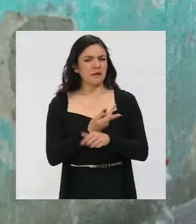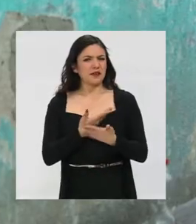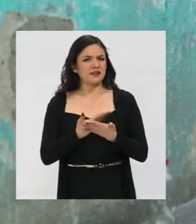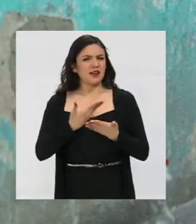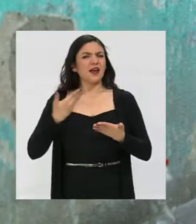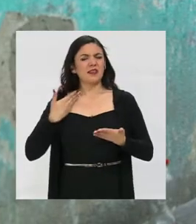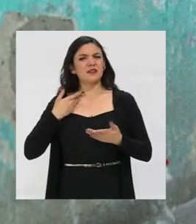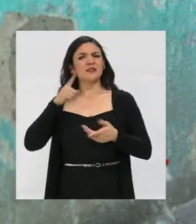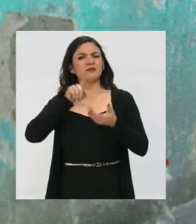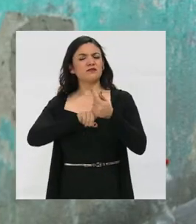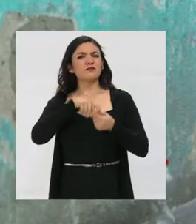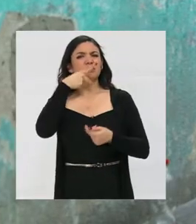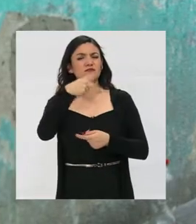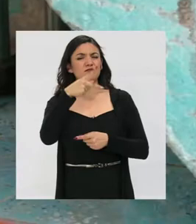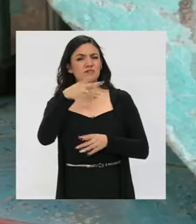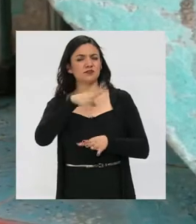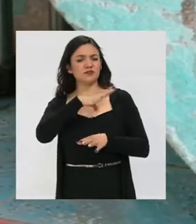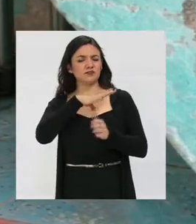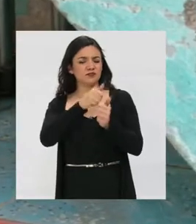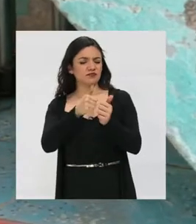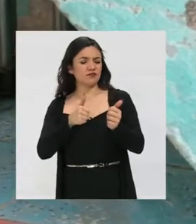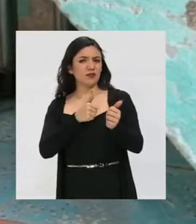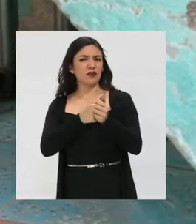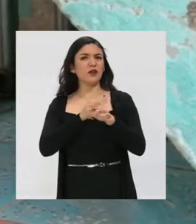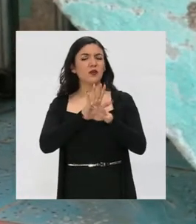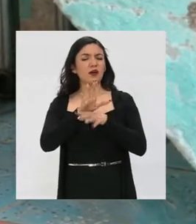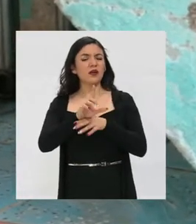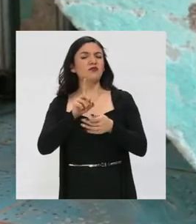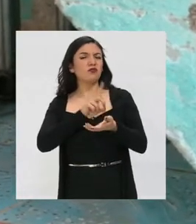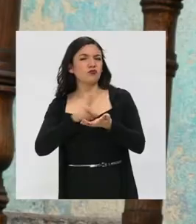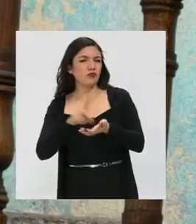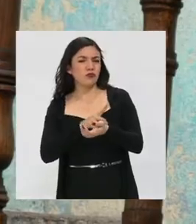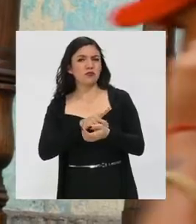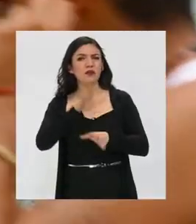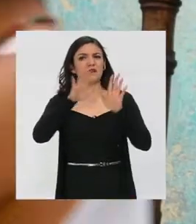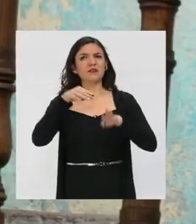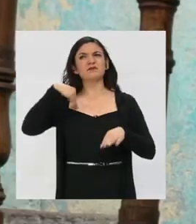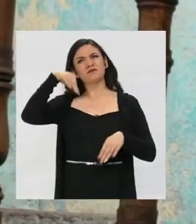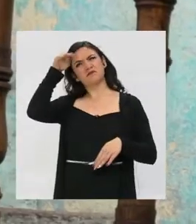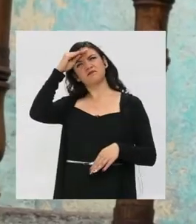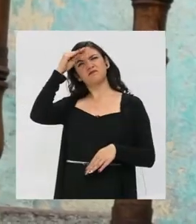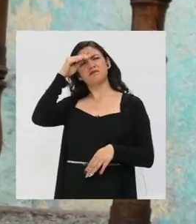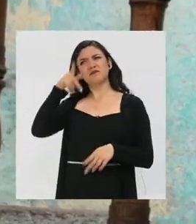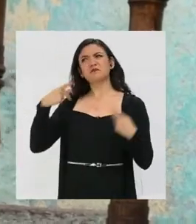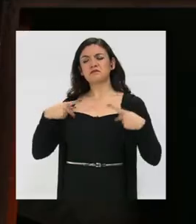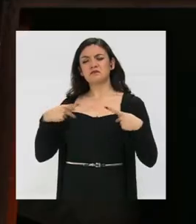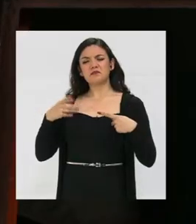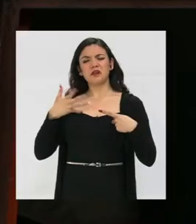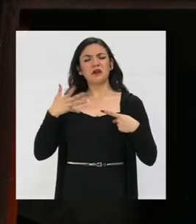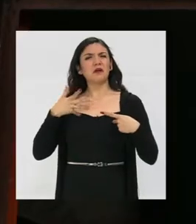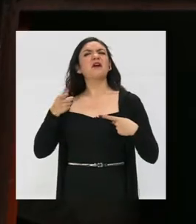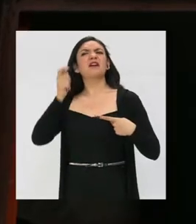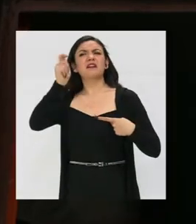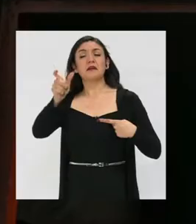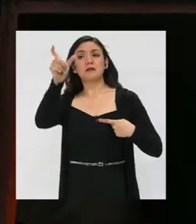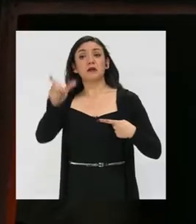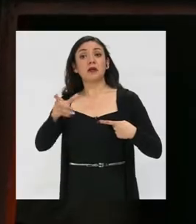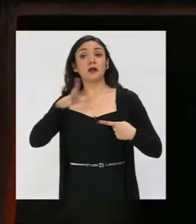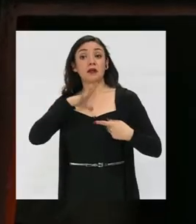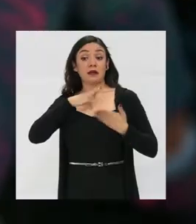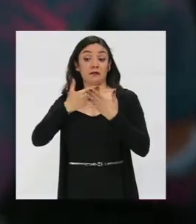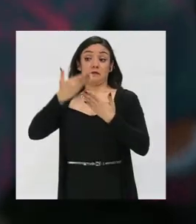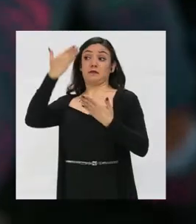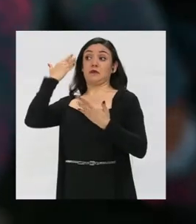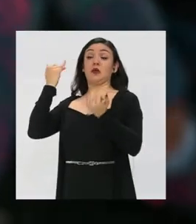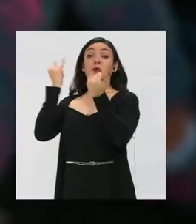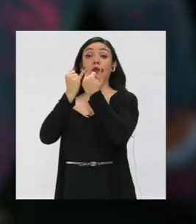¿Qué existe detrás de la adicción? Muchas veces olvidamos de quiénes son estas personas, que tienen un